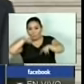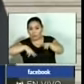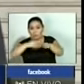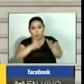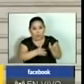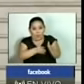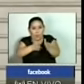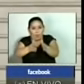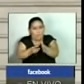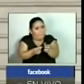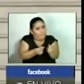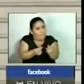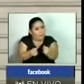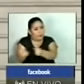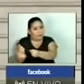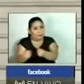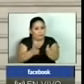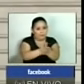fase de aceleración